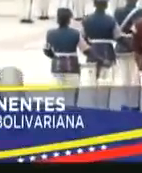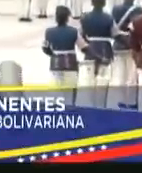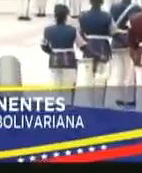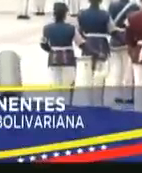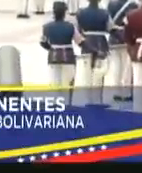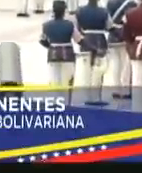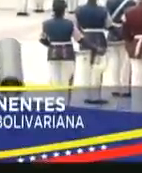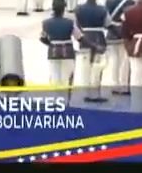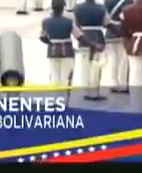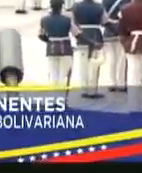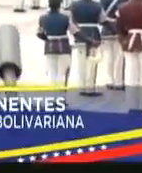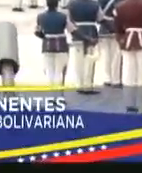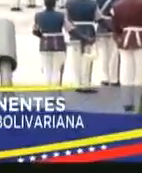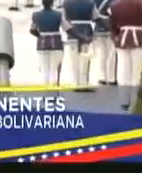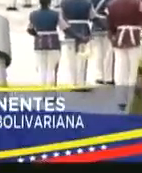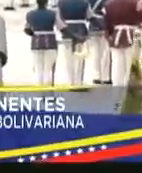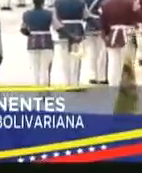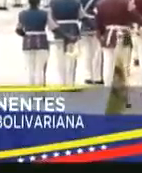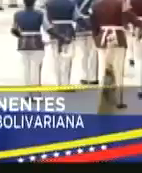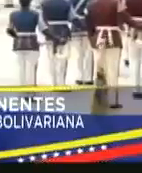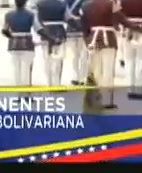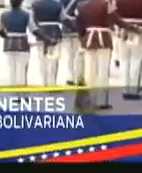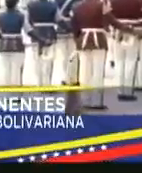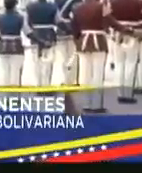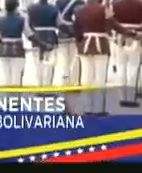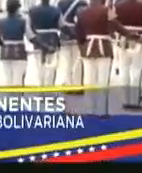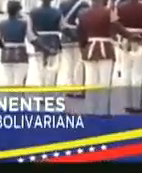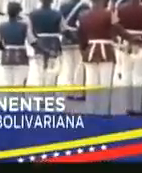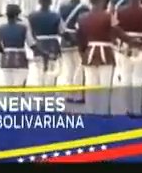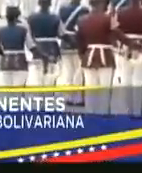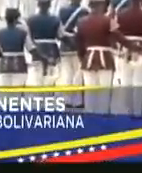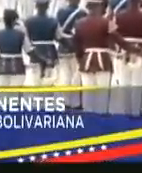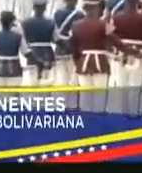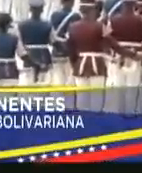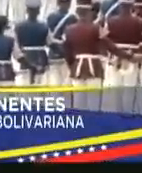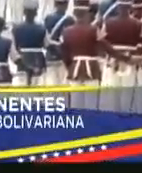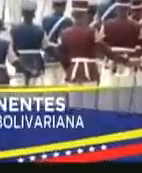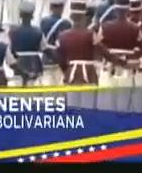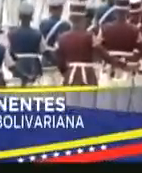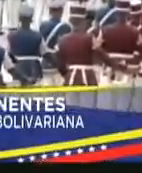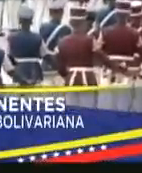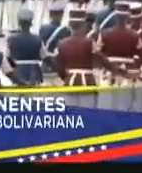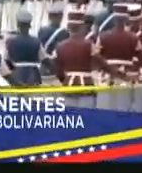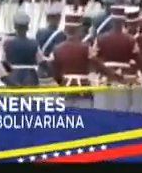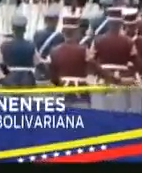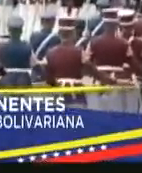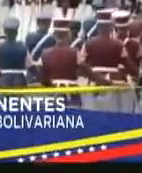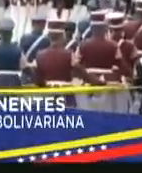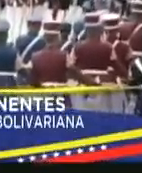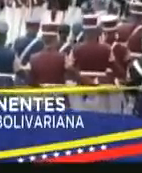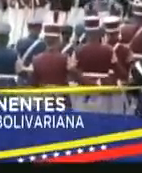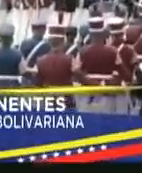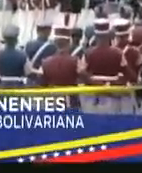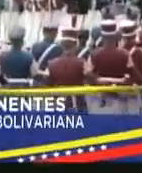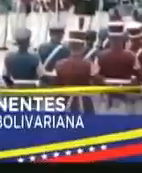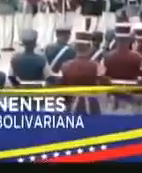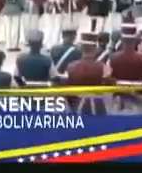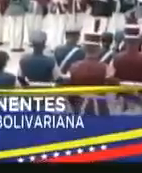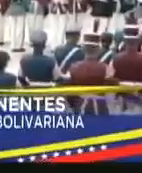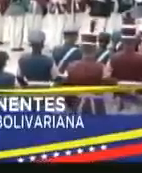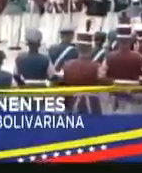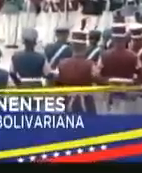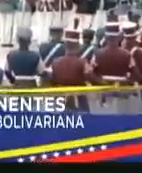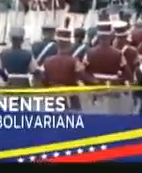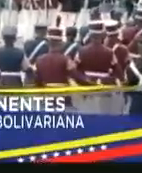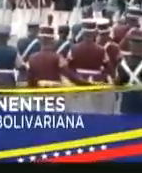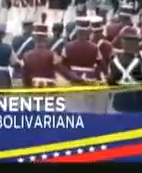Se ha realizado el traspaso del estandarte a los comandantes generales de los componentes de la Fuerza Armada Nacional Bolivariana. Como